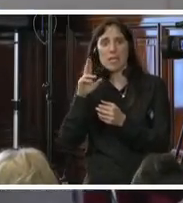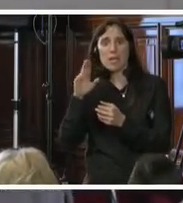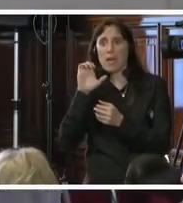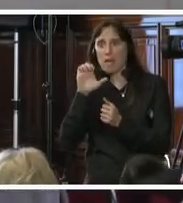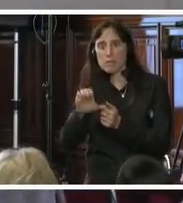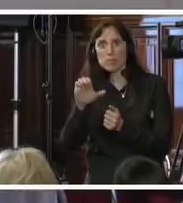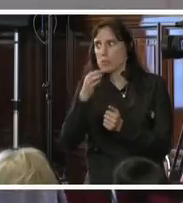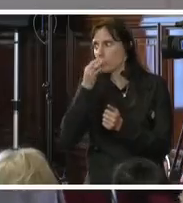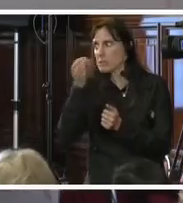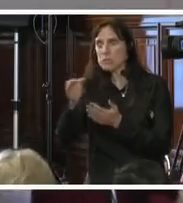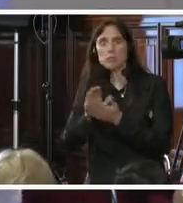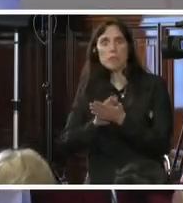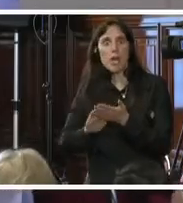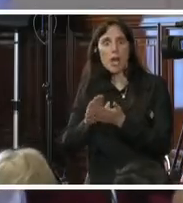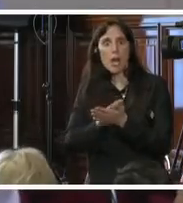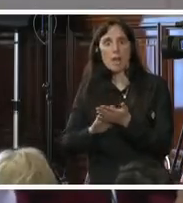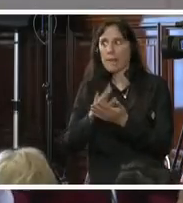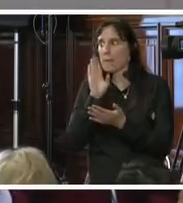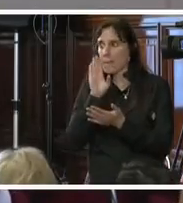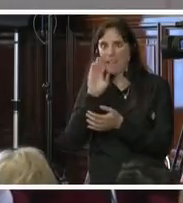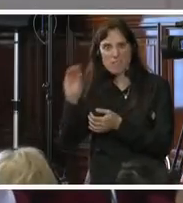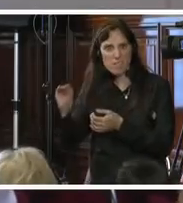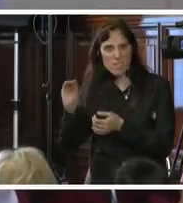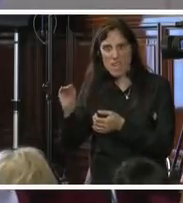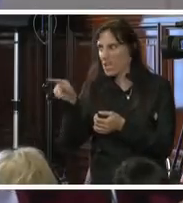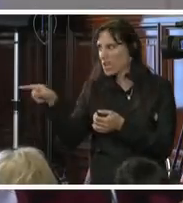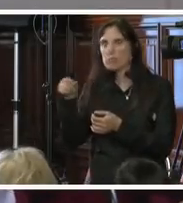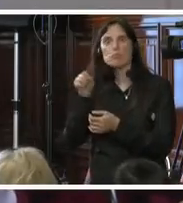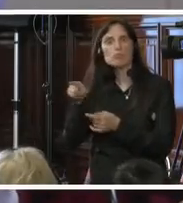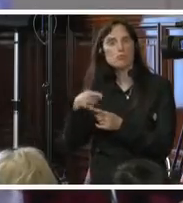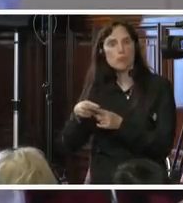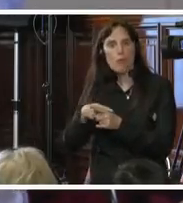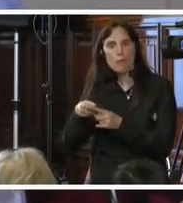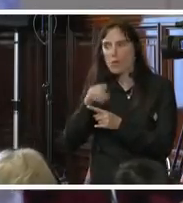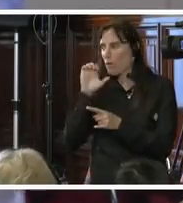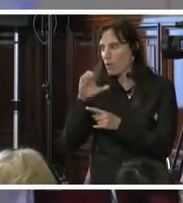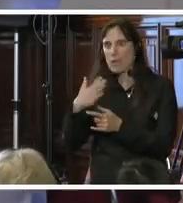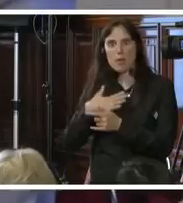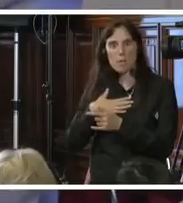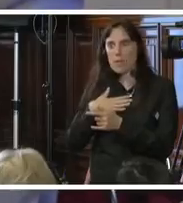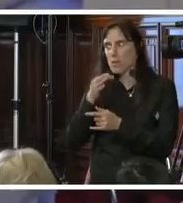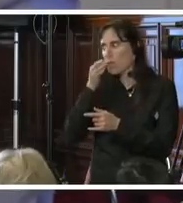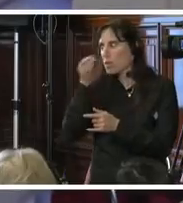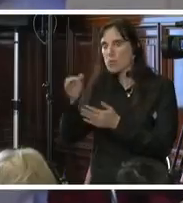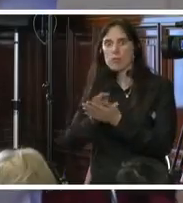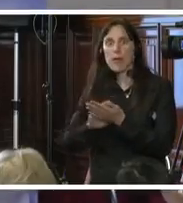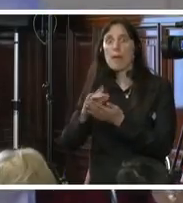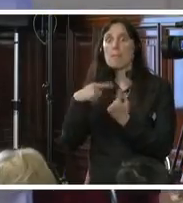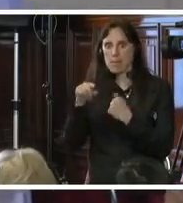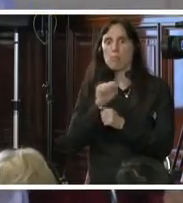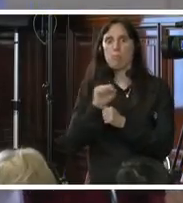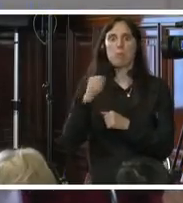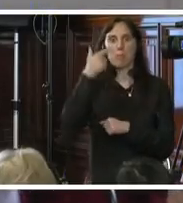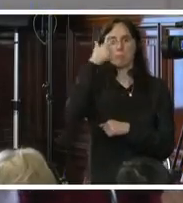están abusando, por ejemplo, a la madre decirle que es el novio de la madre que lo está violando, pero sí pueden ir al médico y le